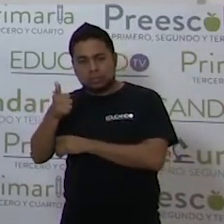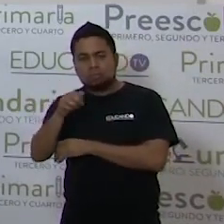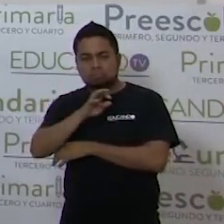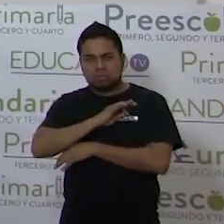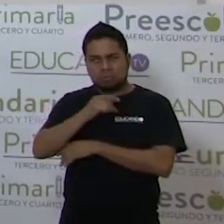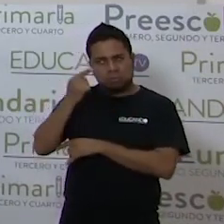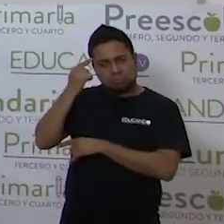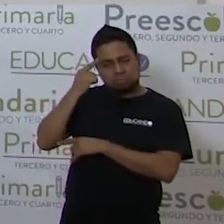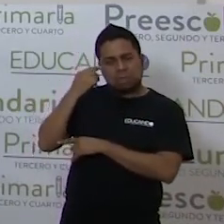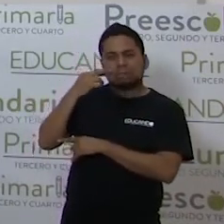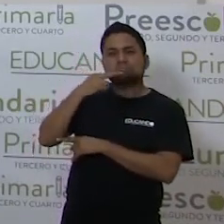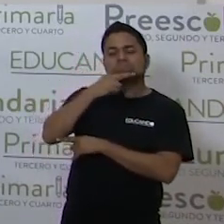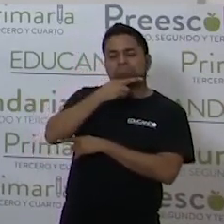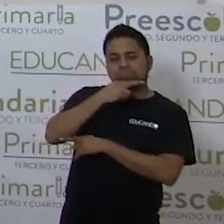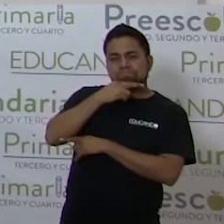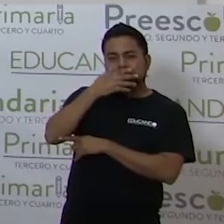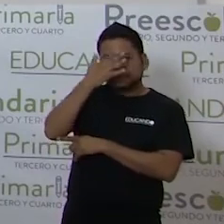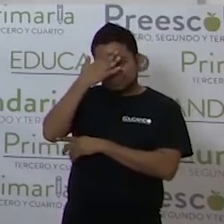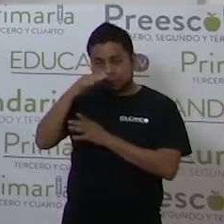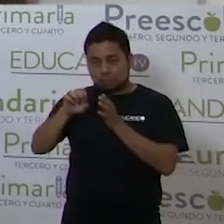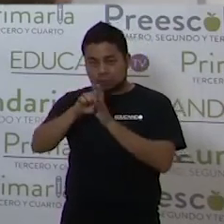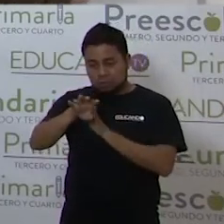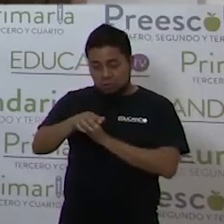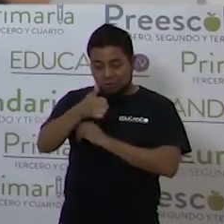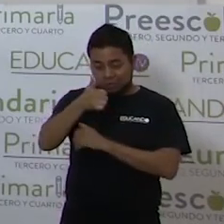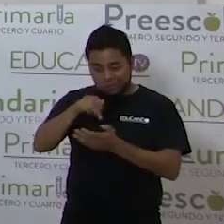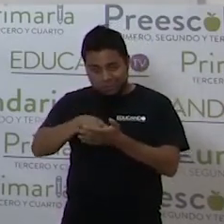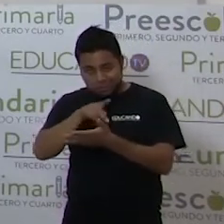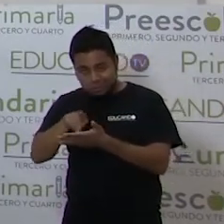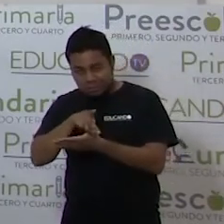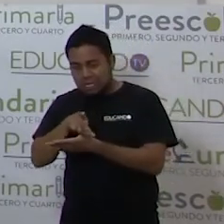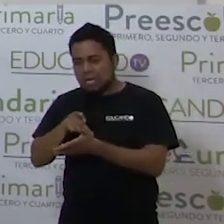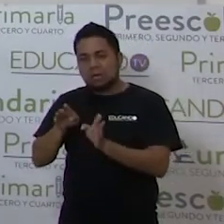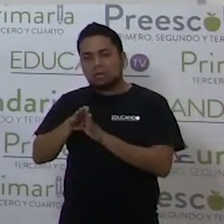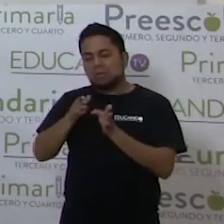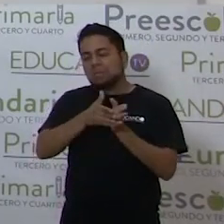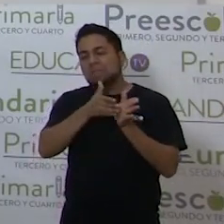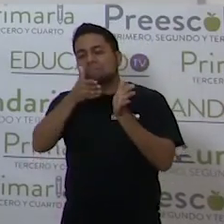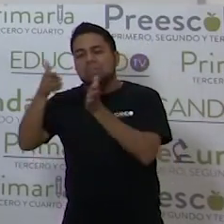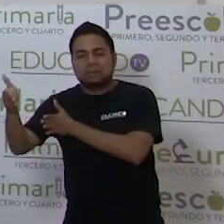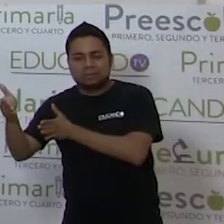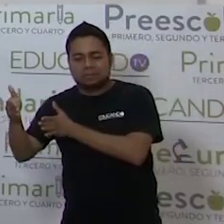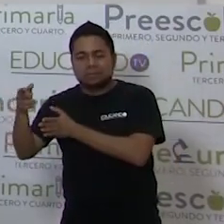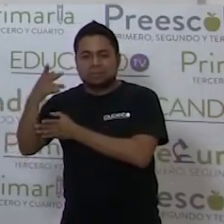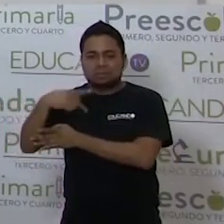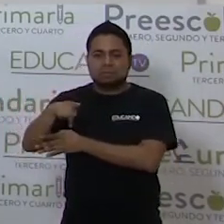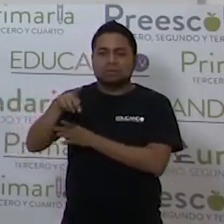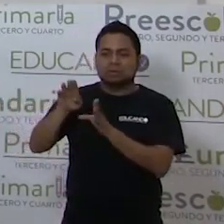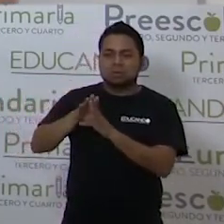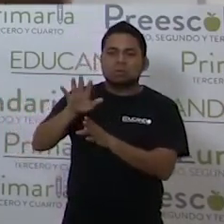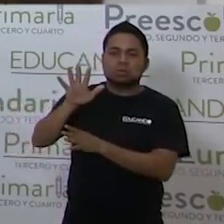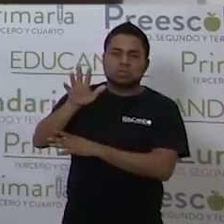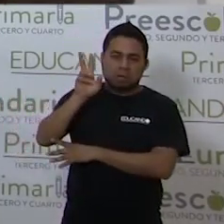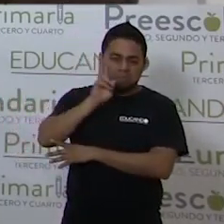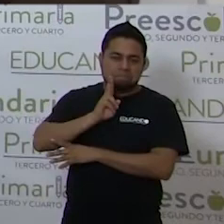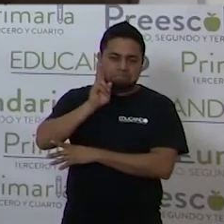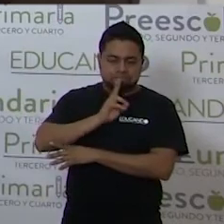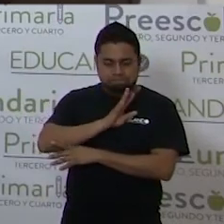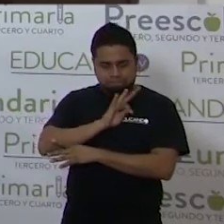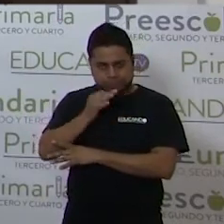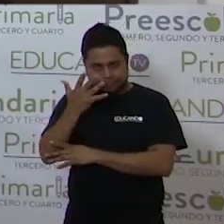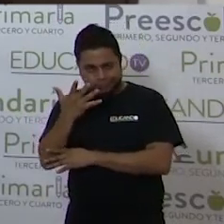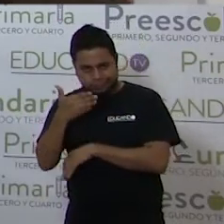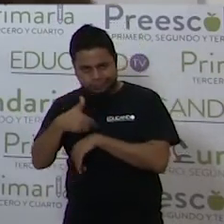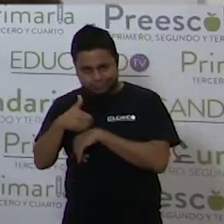mentalmente cuántas veces cabe sabemos que si son 6 veces nos pasamos del 66 pero no sirve el 5 entonces